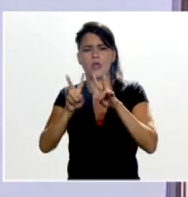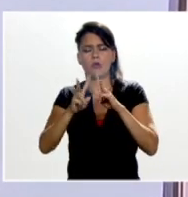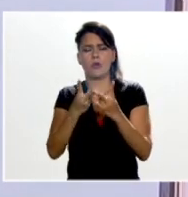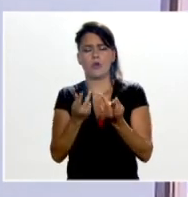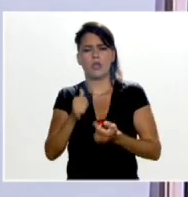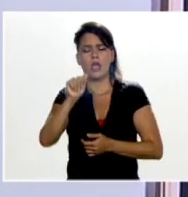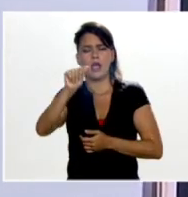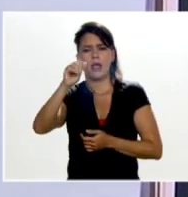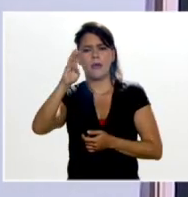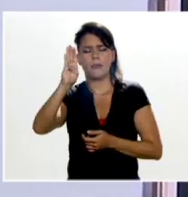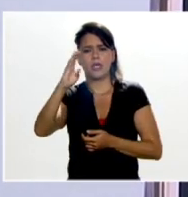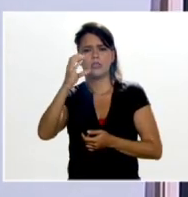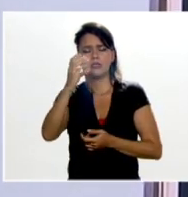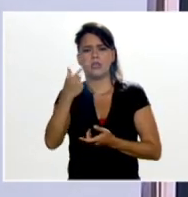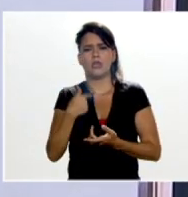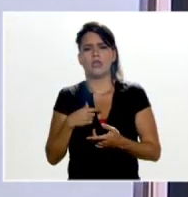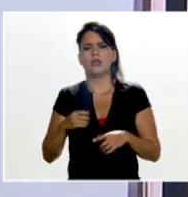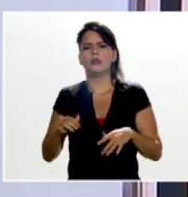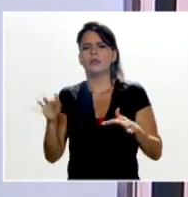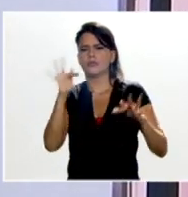b y c en esta fórmula.